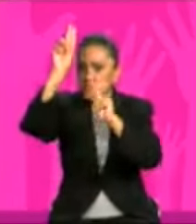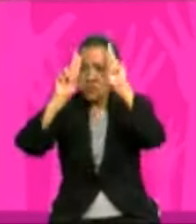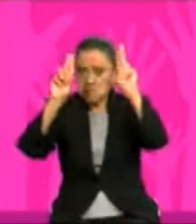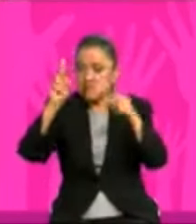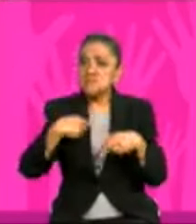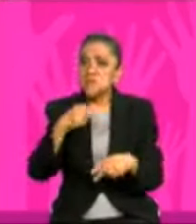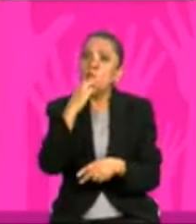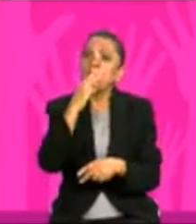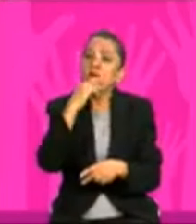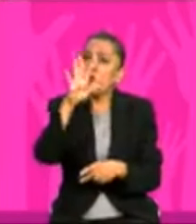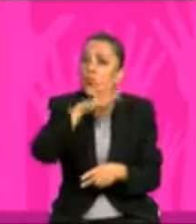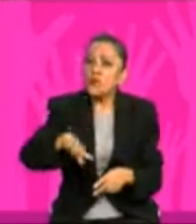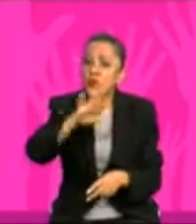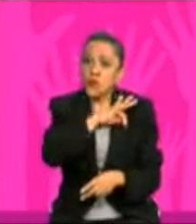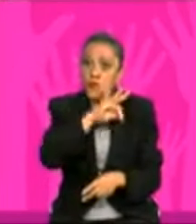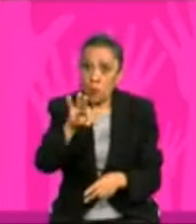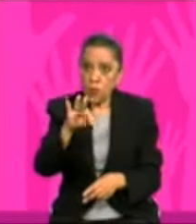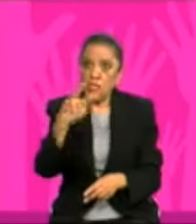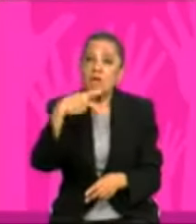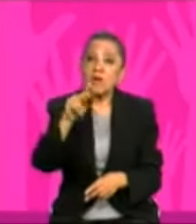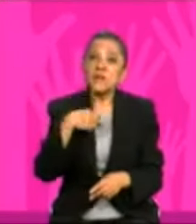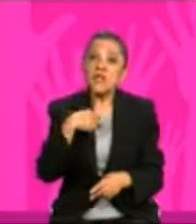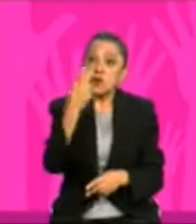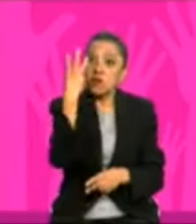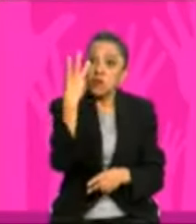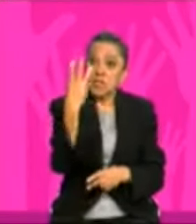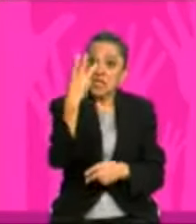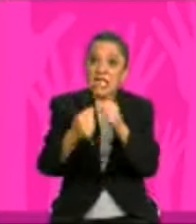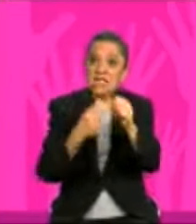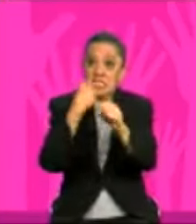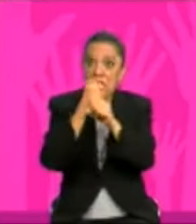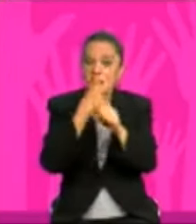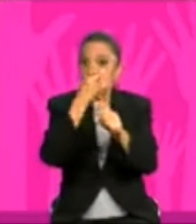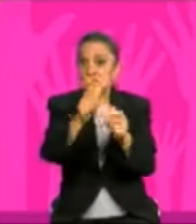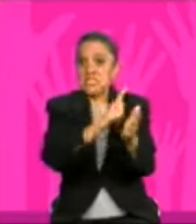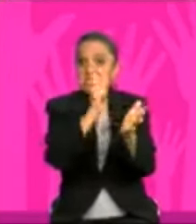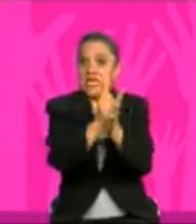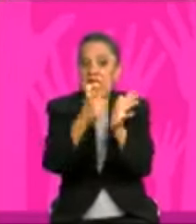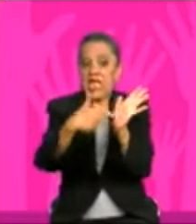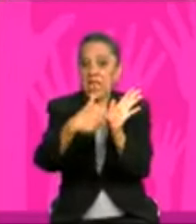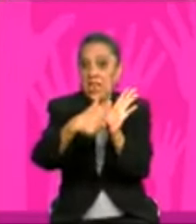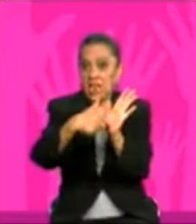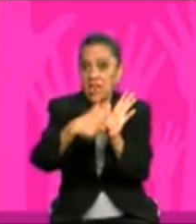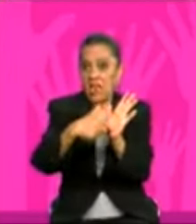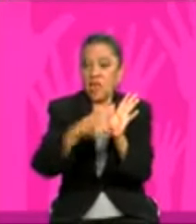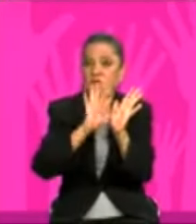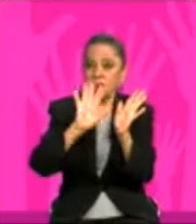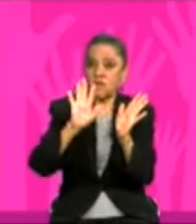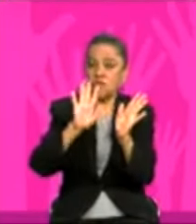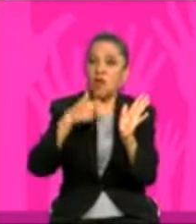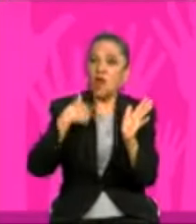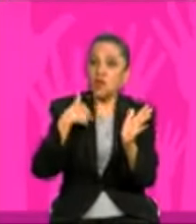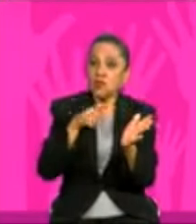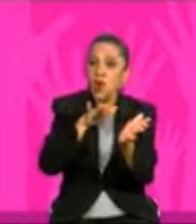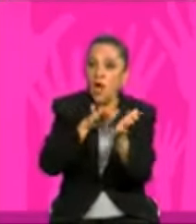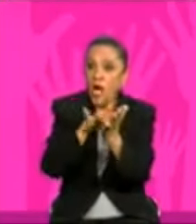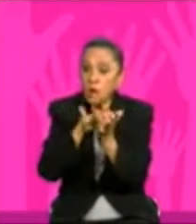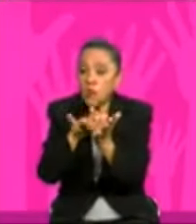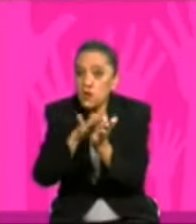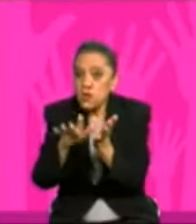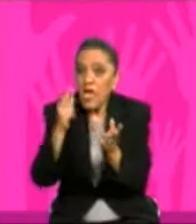pueda, pero les digo que a los 3 años, siguiendo la ley, me voy a apoyar en la revocación